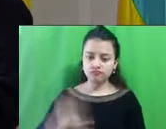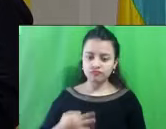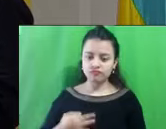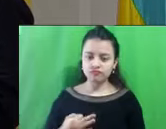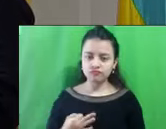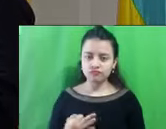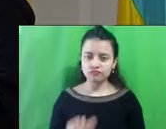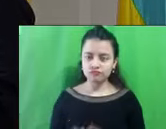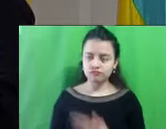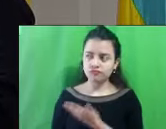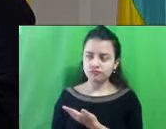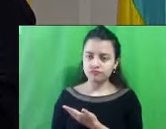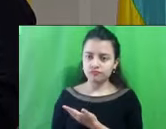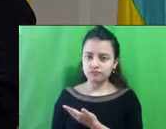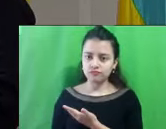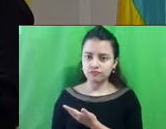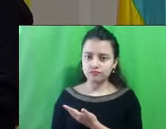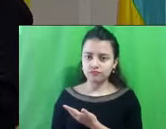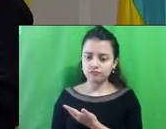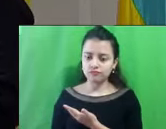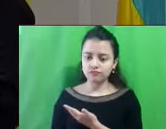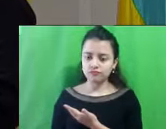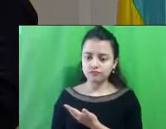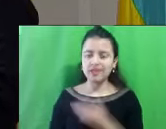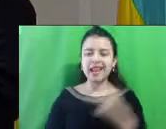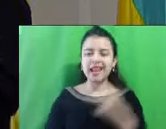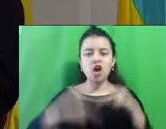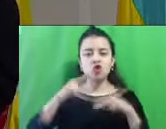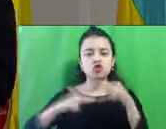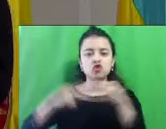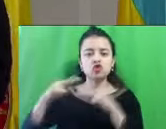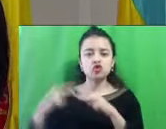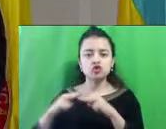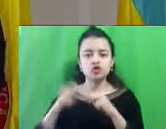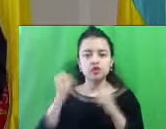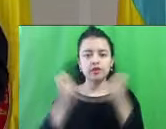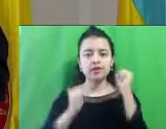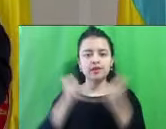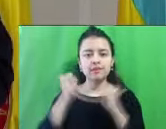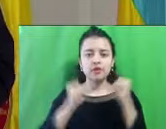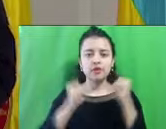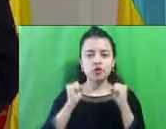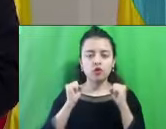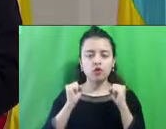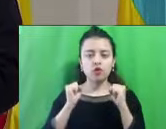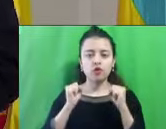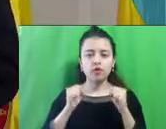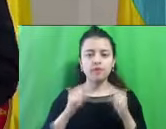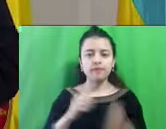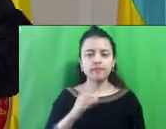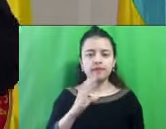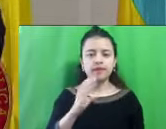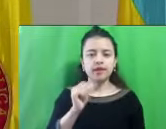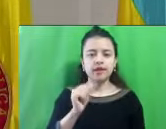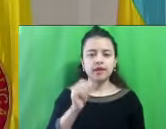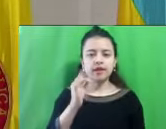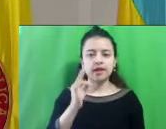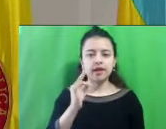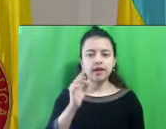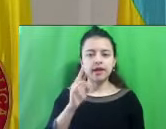Facatativá, es la construcción de la planta de tratamiento de aguas residuales del sector de Cartagenita.